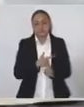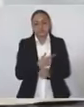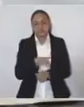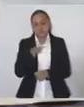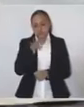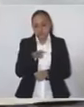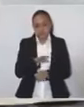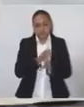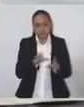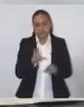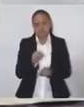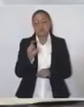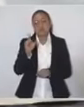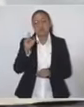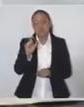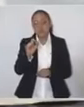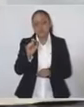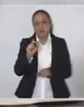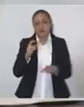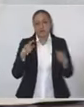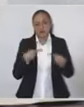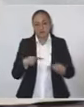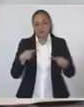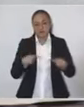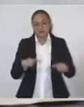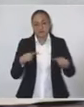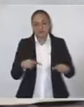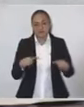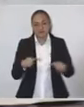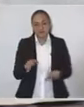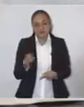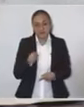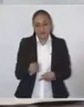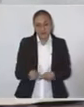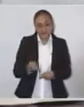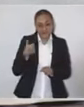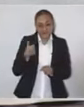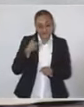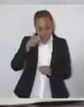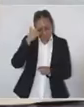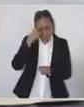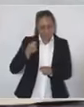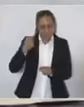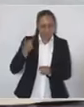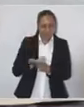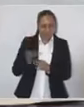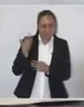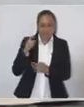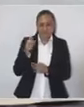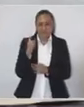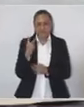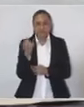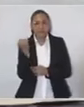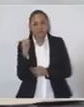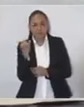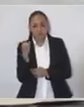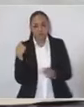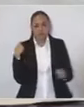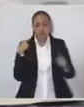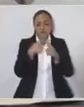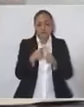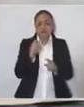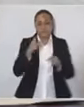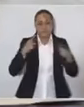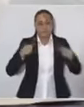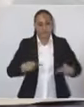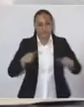son 19, ya van 20, Giovanni, desde que se registró el primer caso en Puebla el día 22 de junio de este